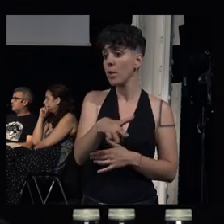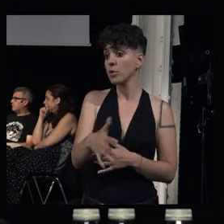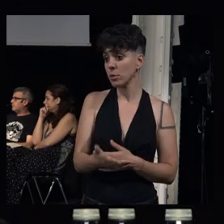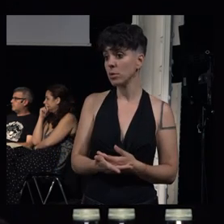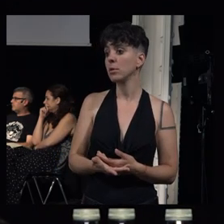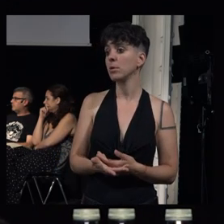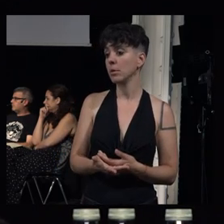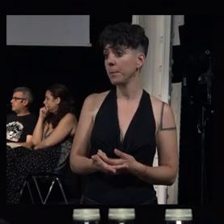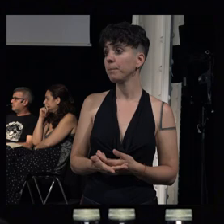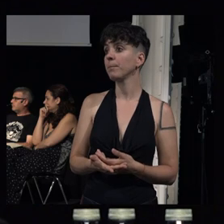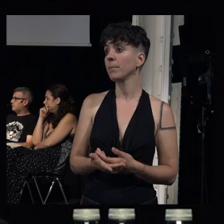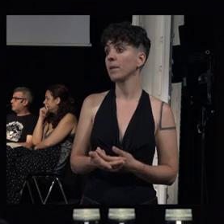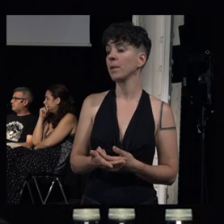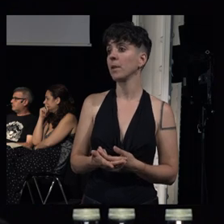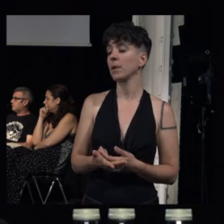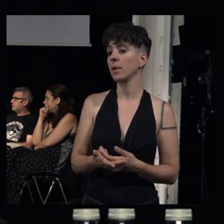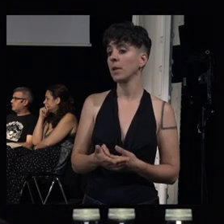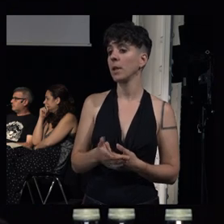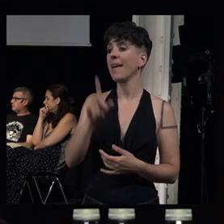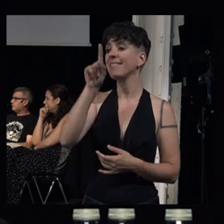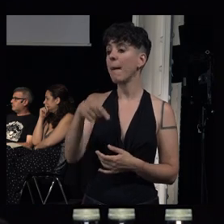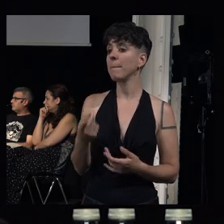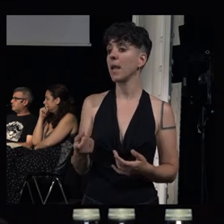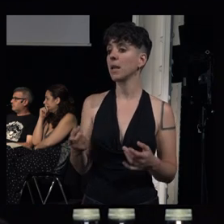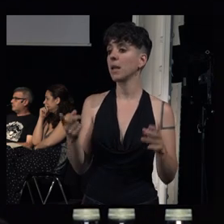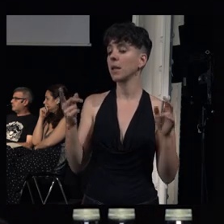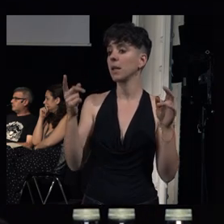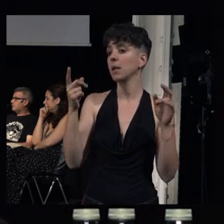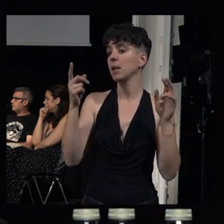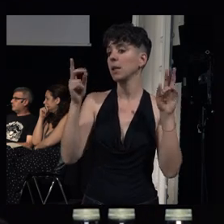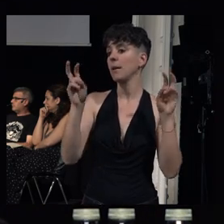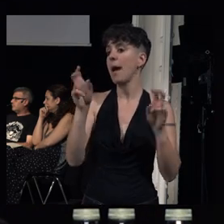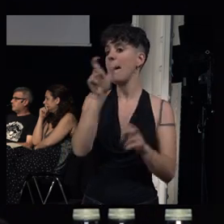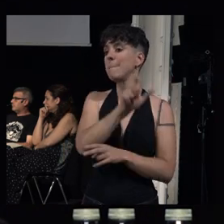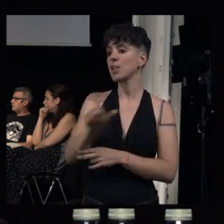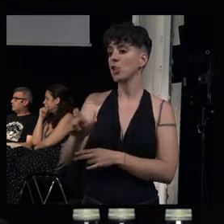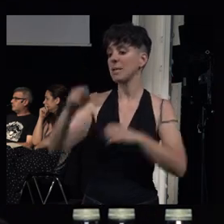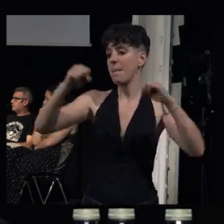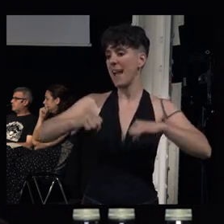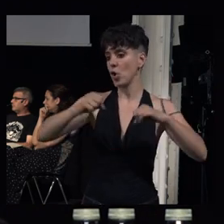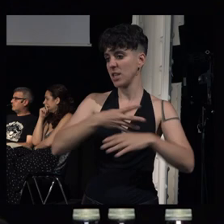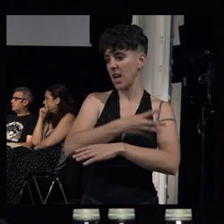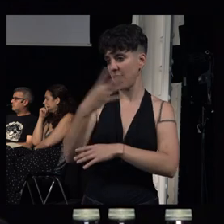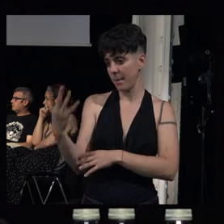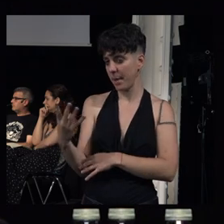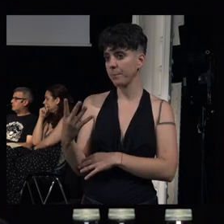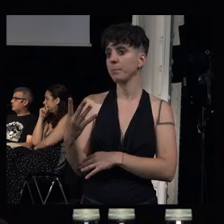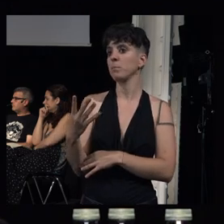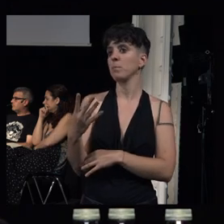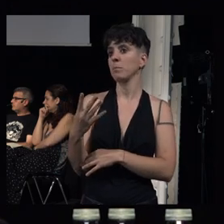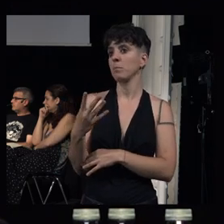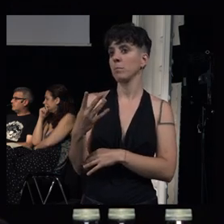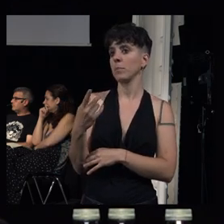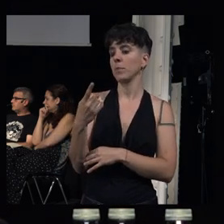Y algo muy similar aparece con respecto a las personas mayores LGTB, ¿no?, donde aparte del ámbito de